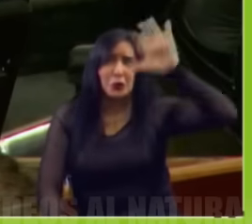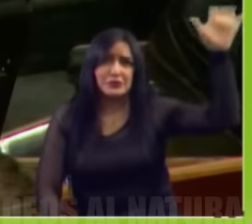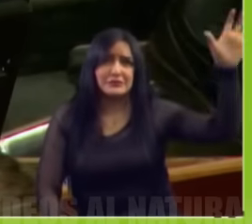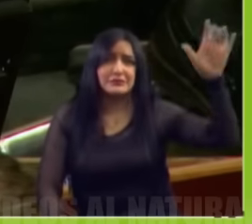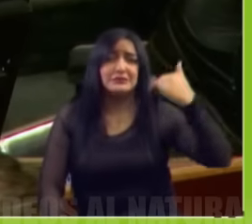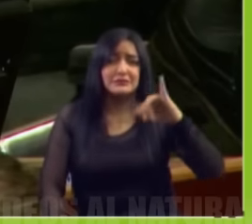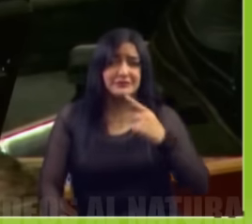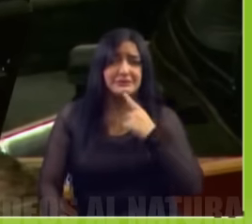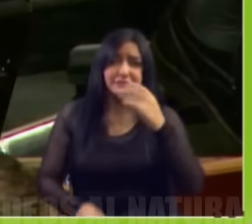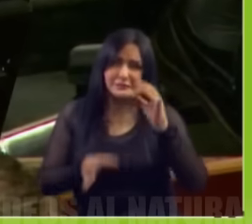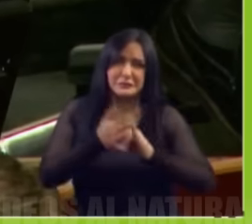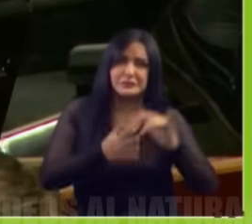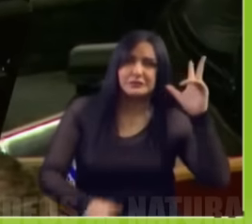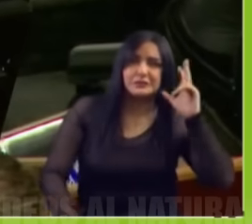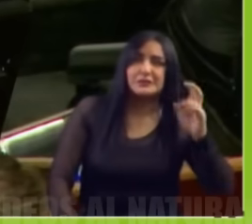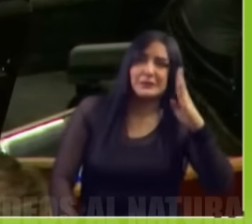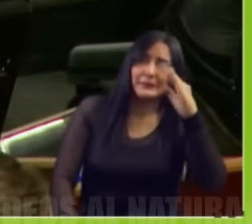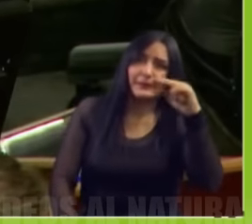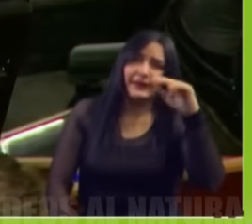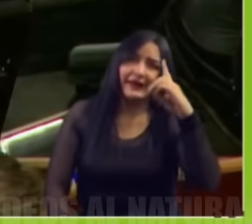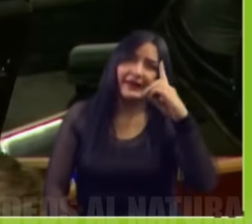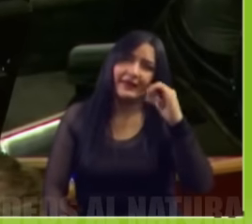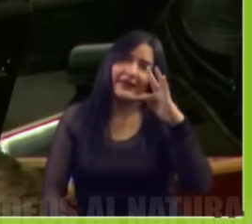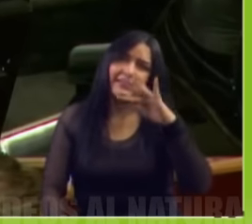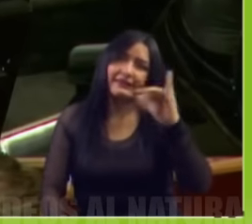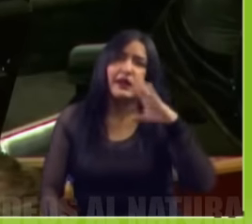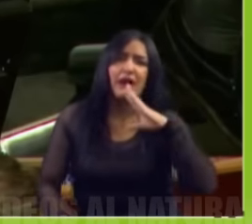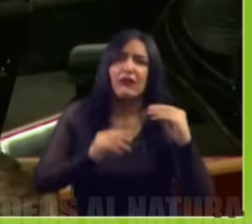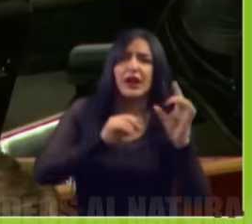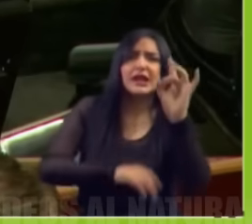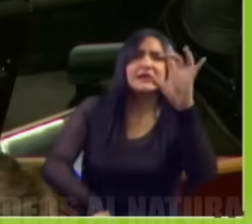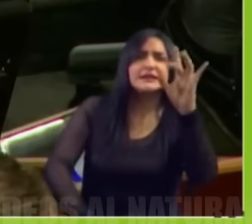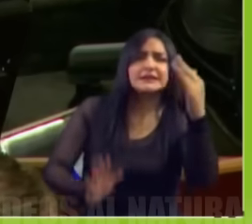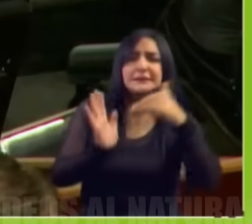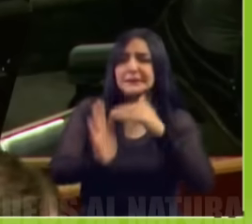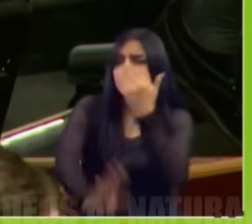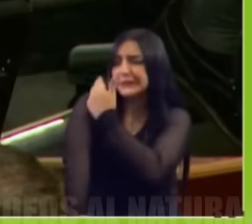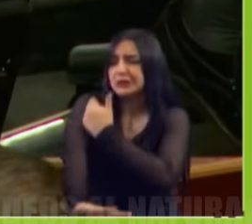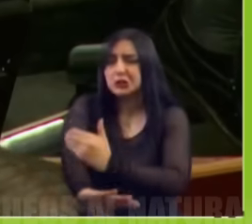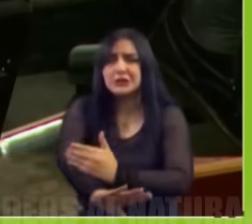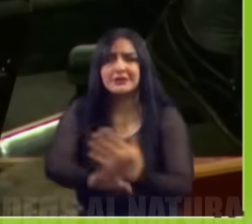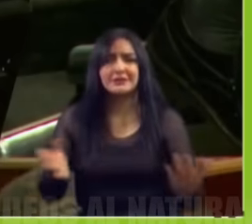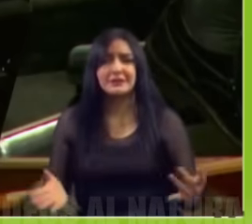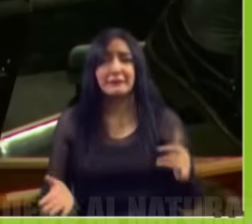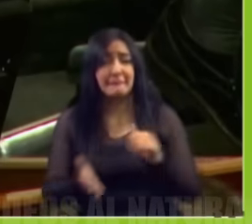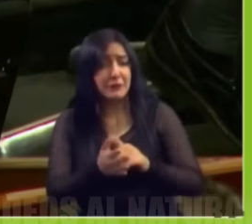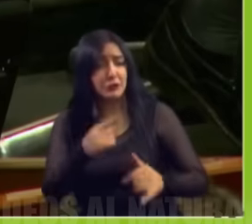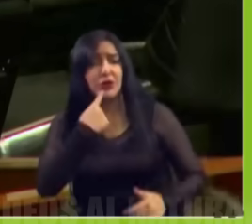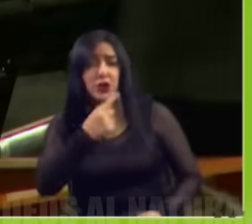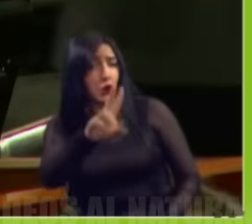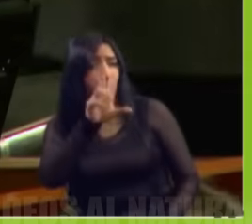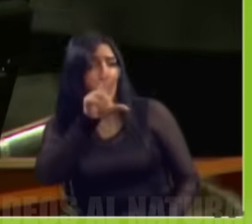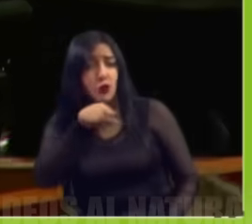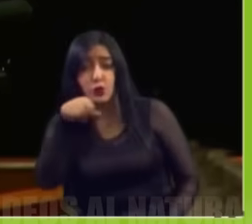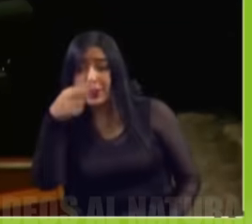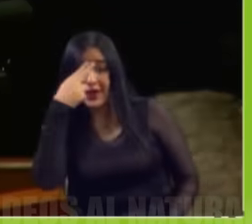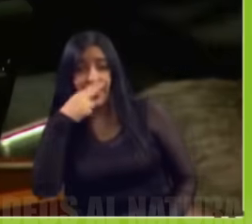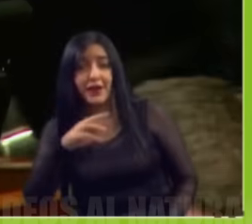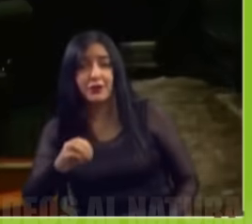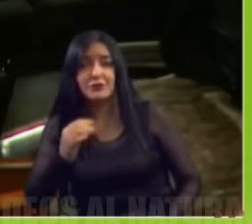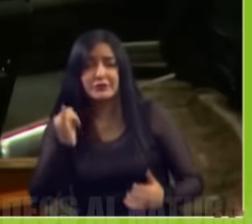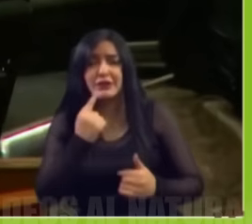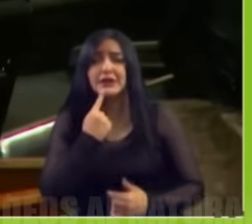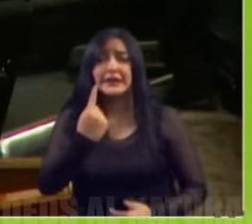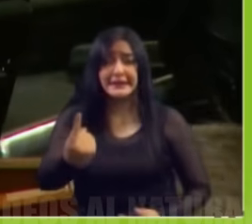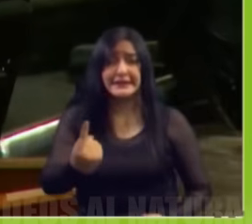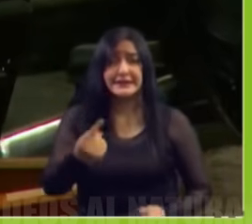de Armando Benedetti hablando de los 15 mil millones de pesos. Así como negó a su propio hijo cuando este salió a reconocer